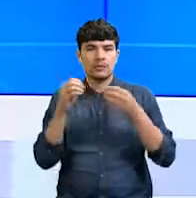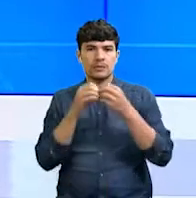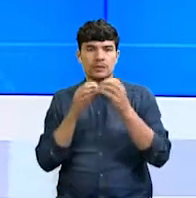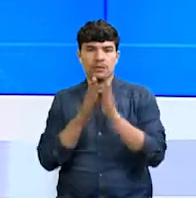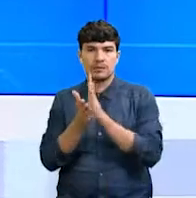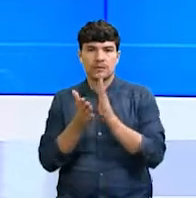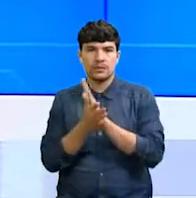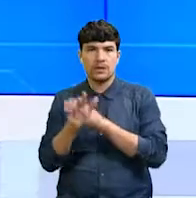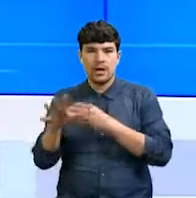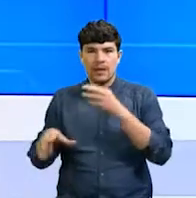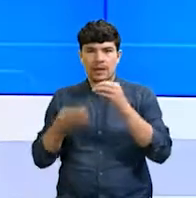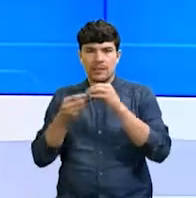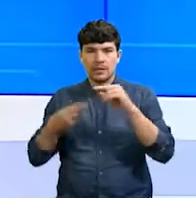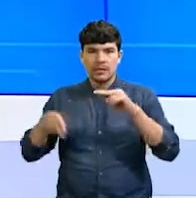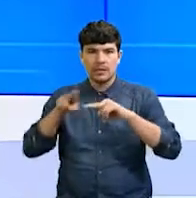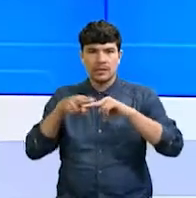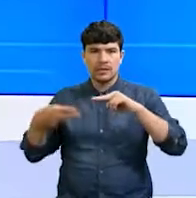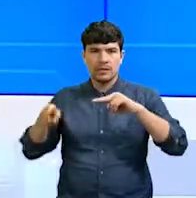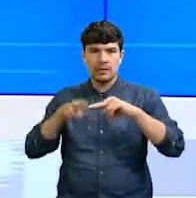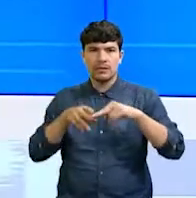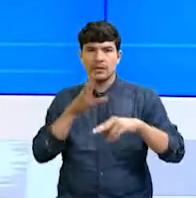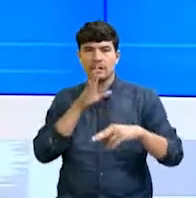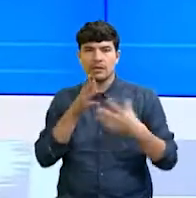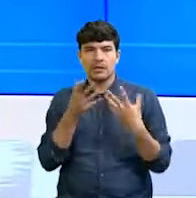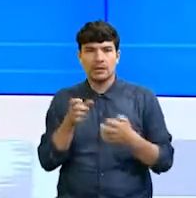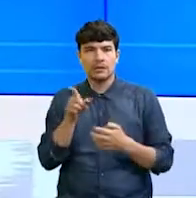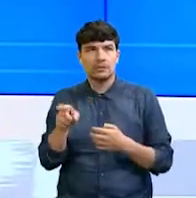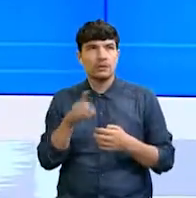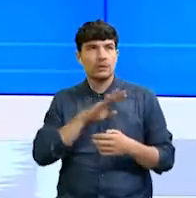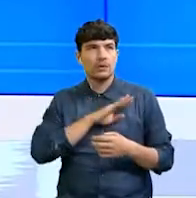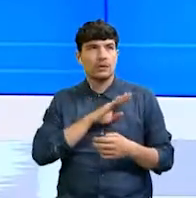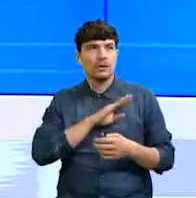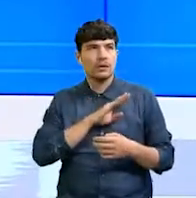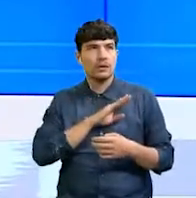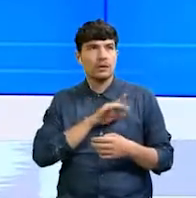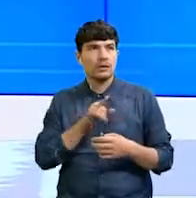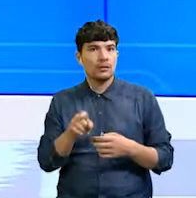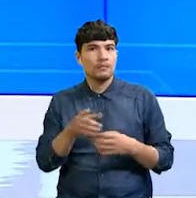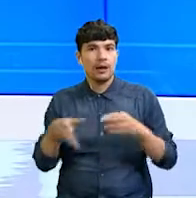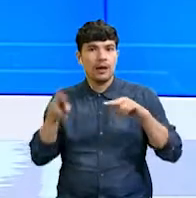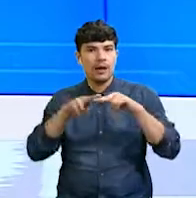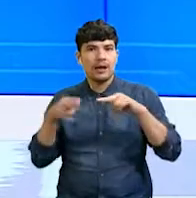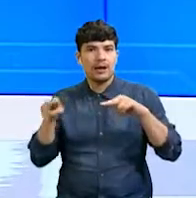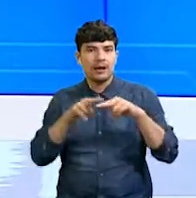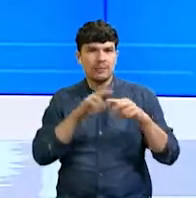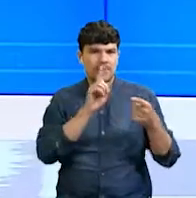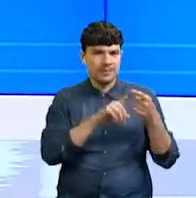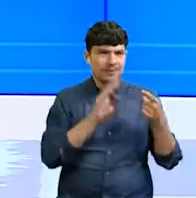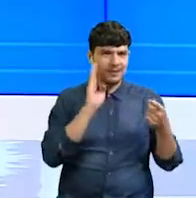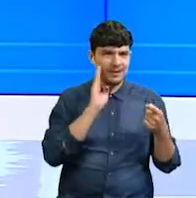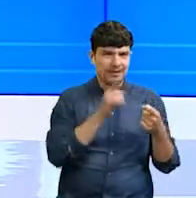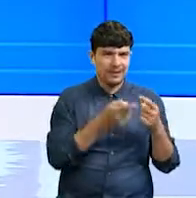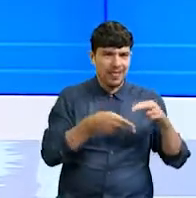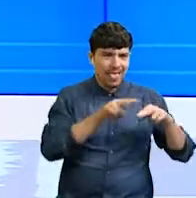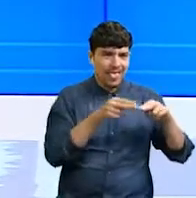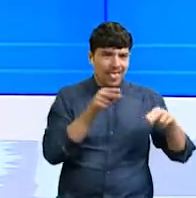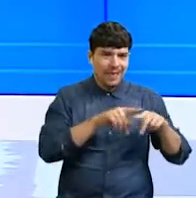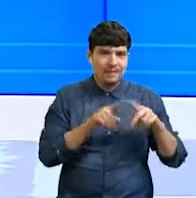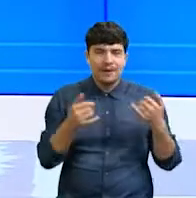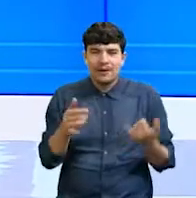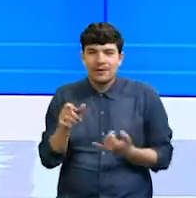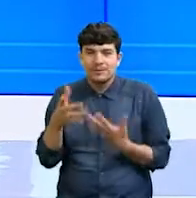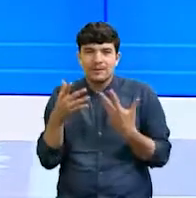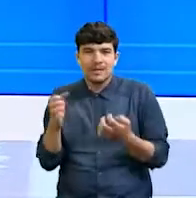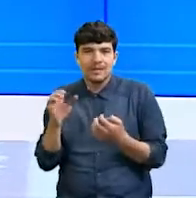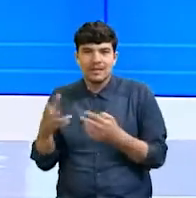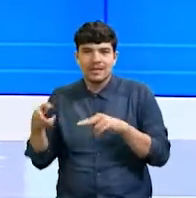pero impuestos quiere crear el alcalde de bucaramanga a propósito del que estábamos hablando hace un momento primero fue el de la telefonía celular ahora pretende imponer